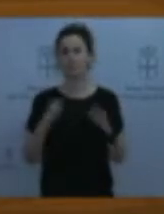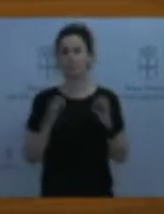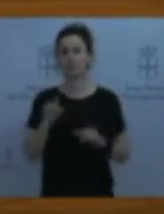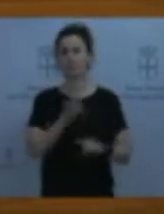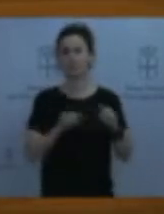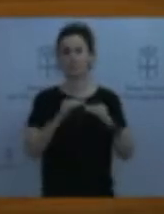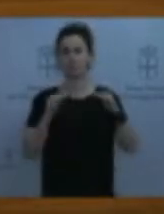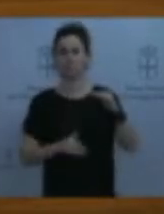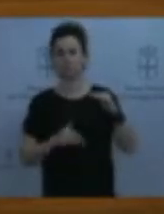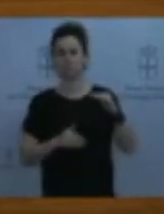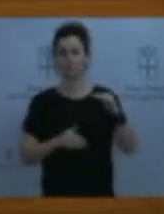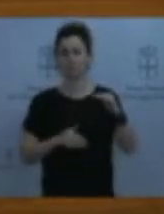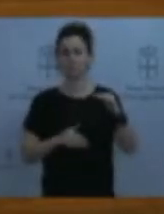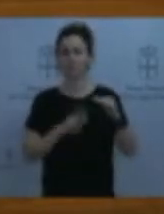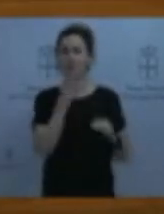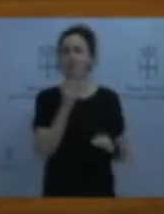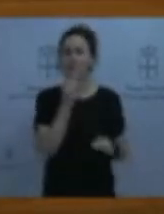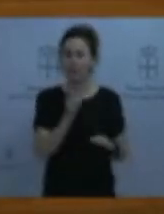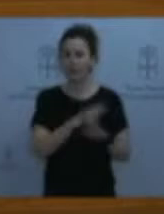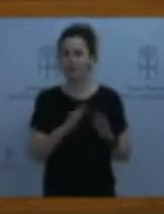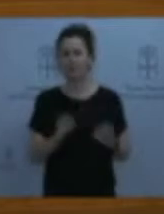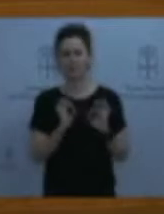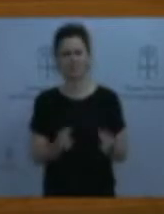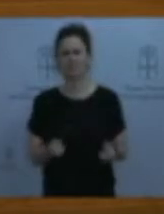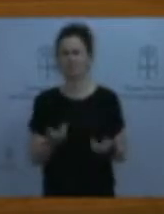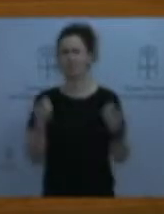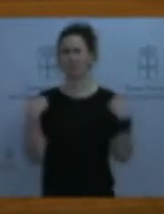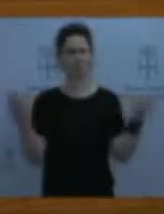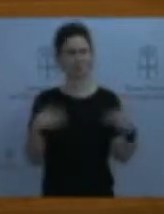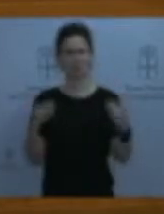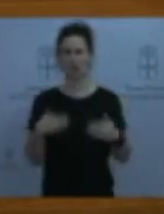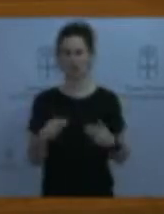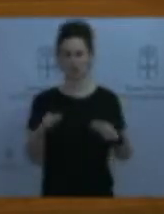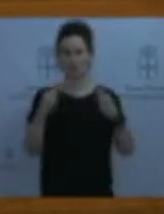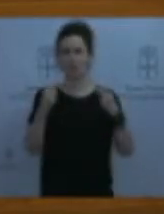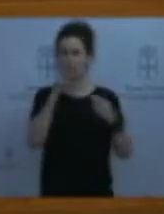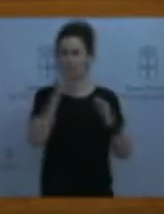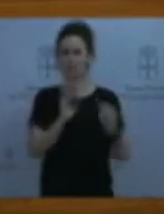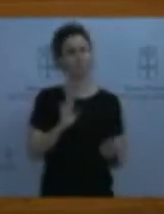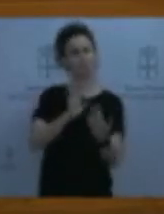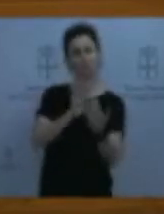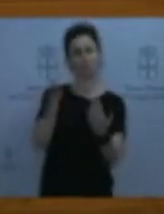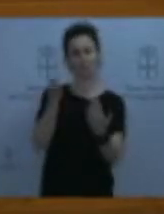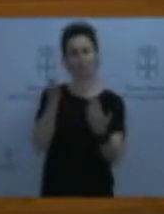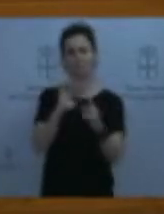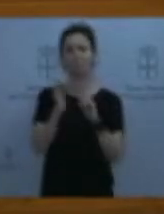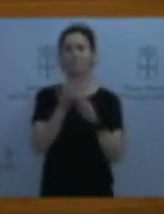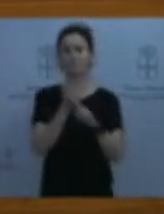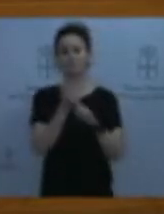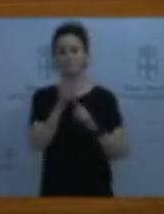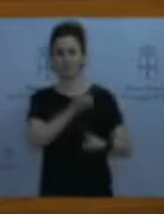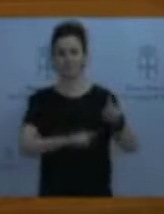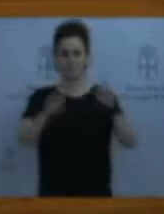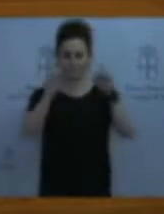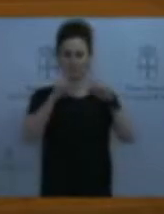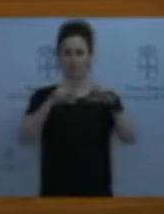está lanzando es un mensaje todavía más irresponsable cuando no se afrontan con seriedad los problemas que tiene la educación en Asturias. Porque cuando nos